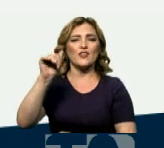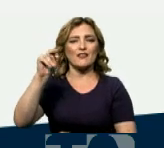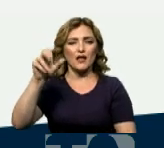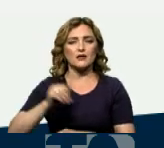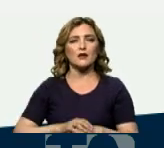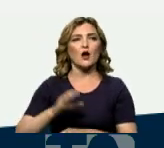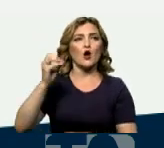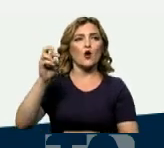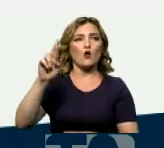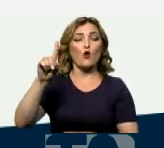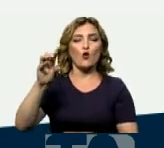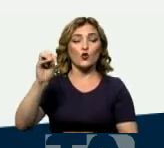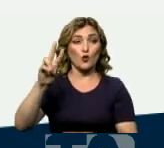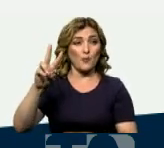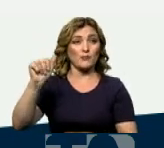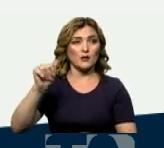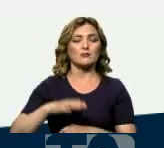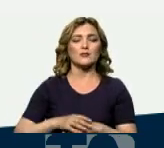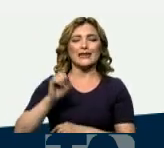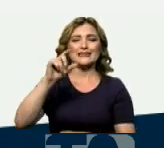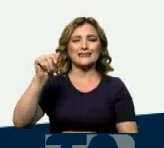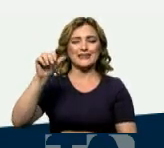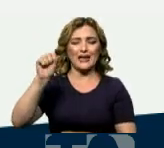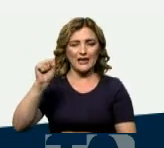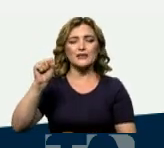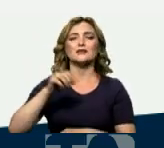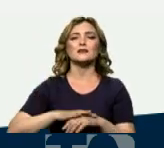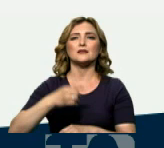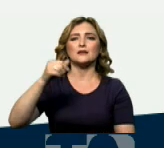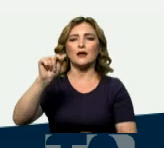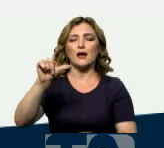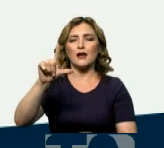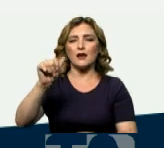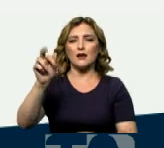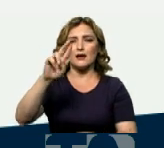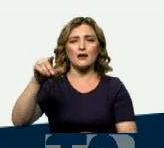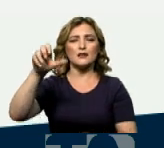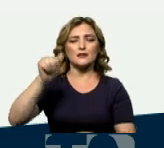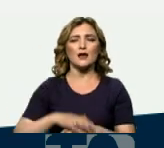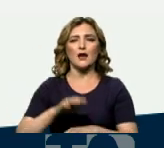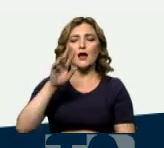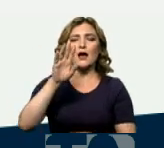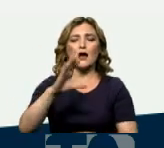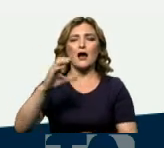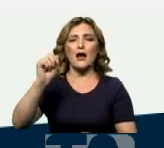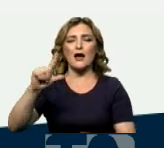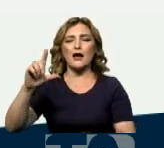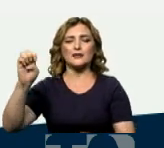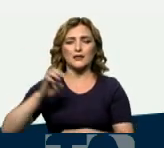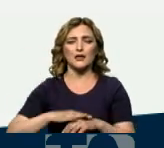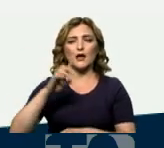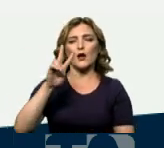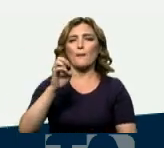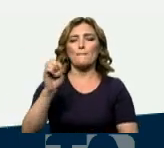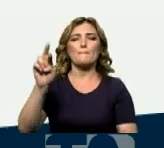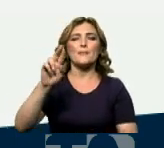Córdoba, Bolívar Sánchez, Edgar Salas, Ramiro Galarza, Alberto Hidalgo, Teodoro Calle, Pedro Verduga, Du Choi y William